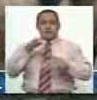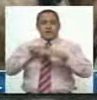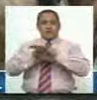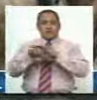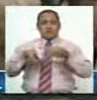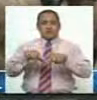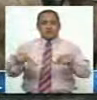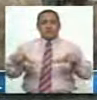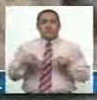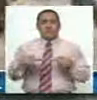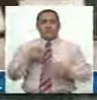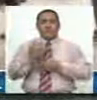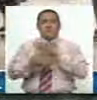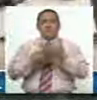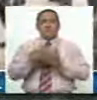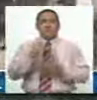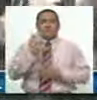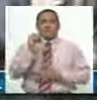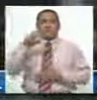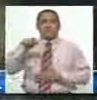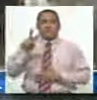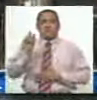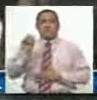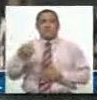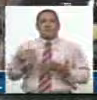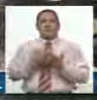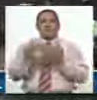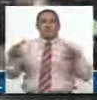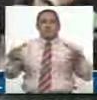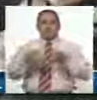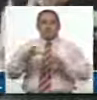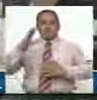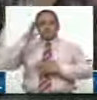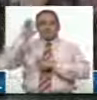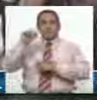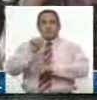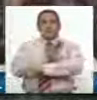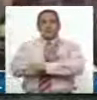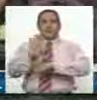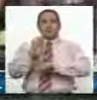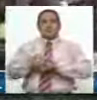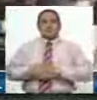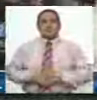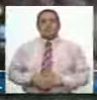de la sede donde se llevó a cabo la COP20, en el cuartel general del ejército de San Borja.